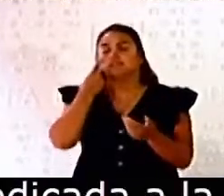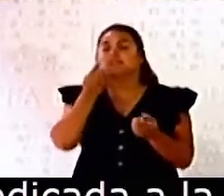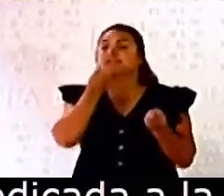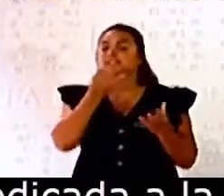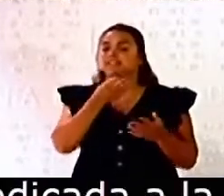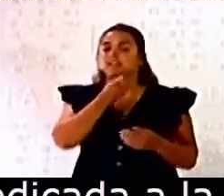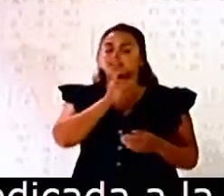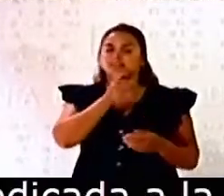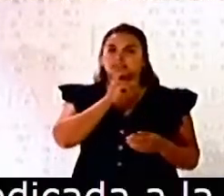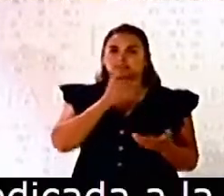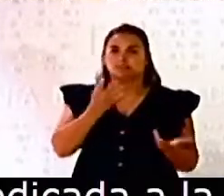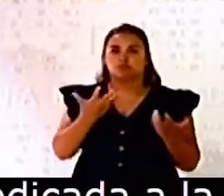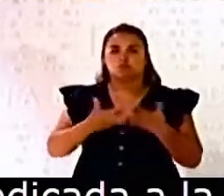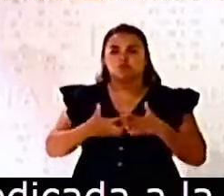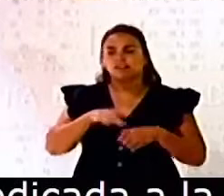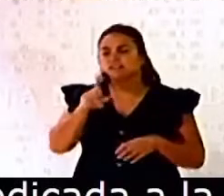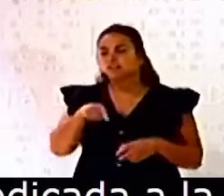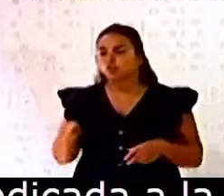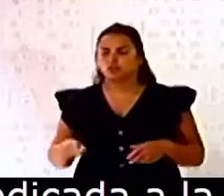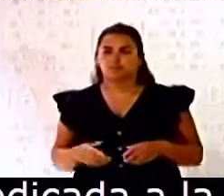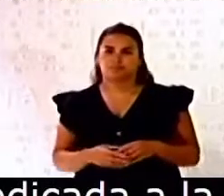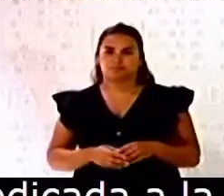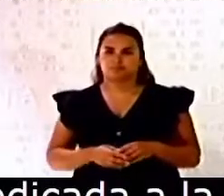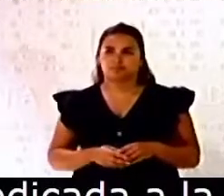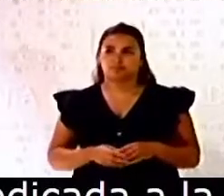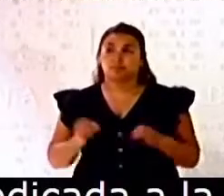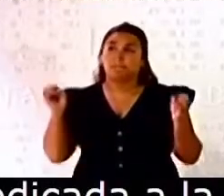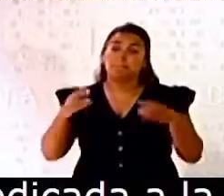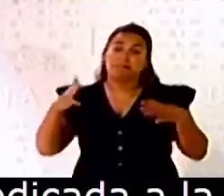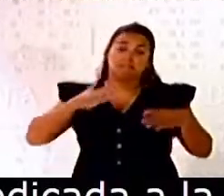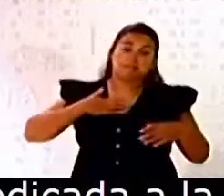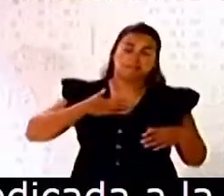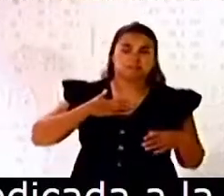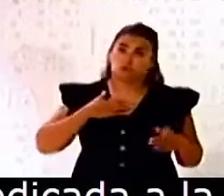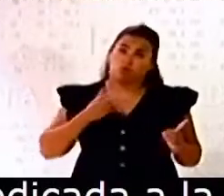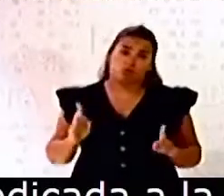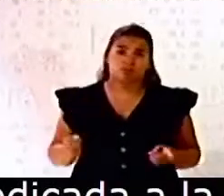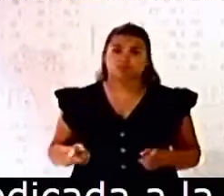no las recetas que ponemos. ¿Son una varita mágica nuestras recetas? No.